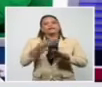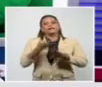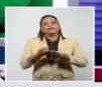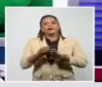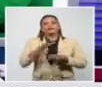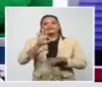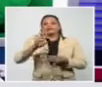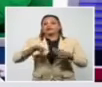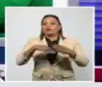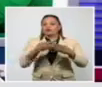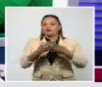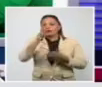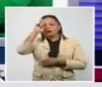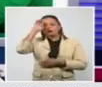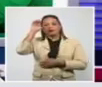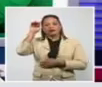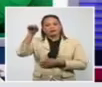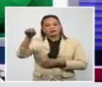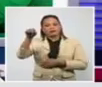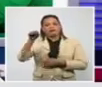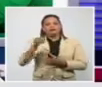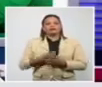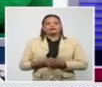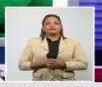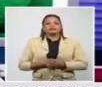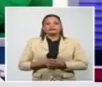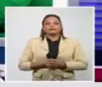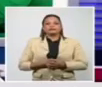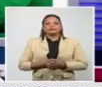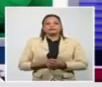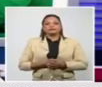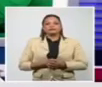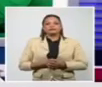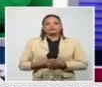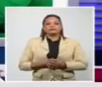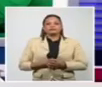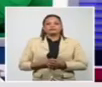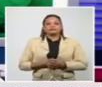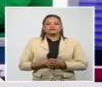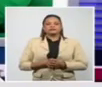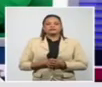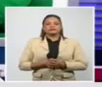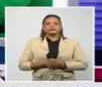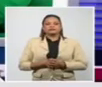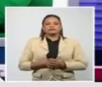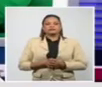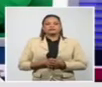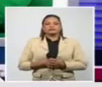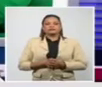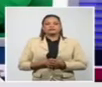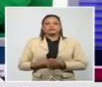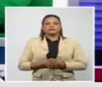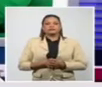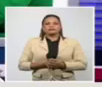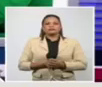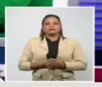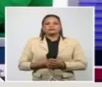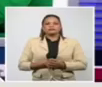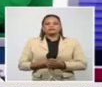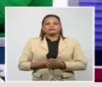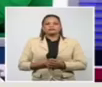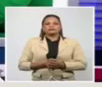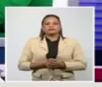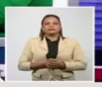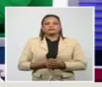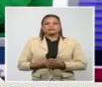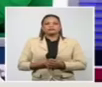días en hospitales, pues de momento presentó un episodio súbito.